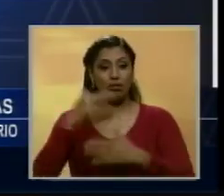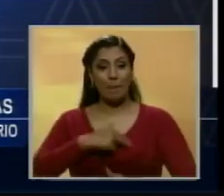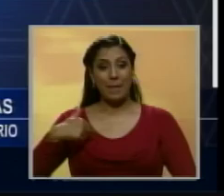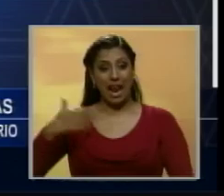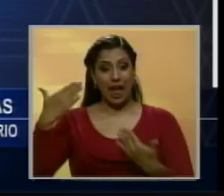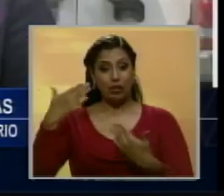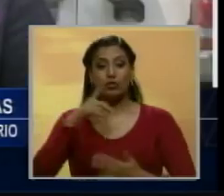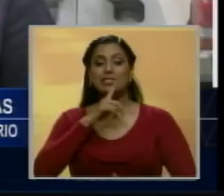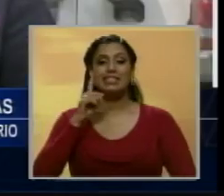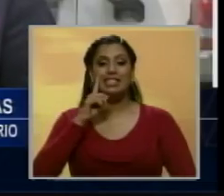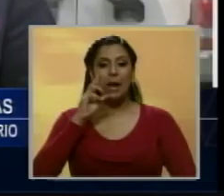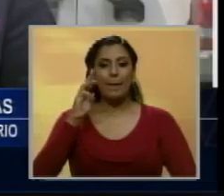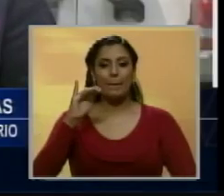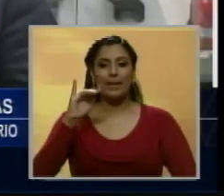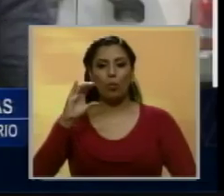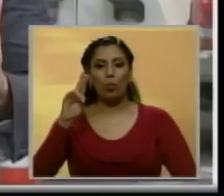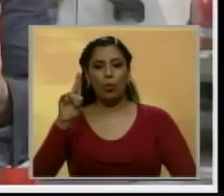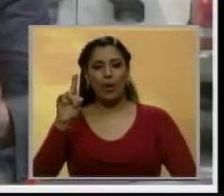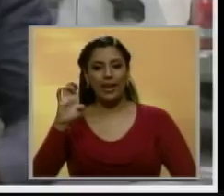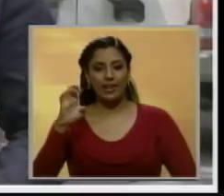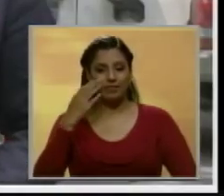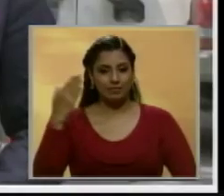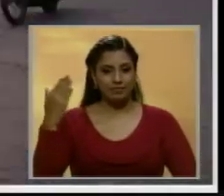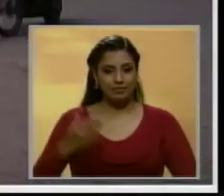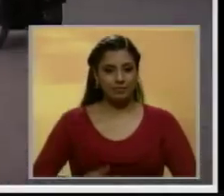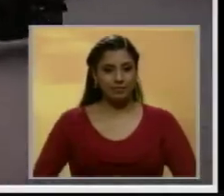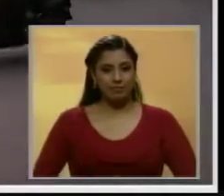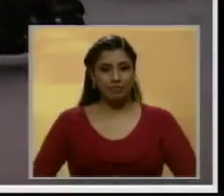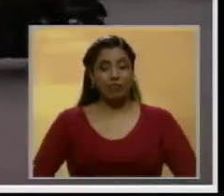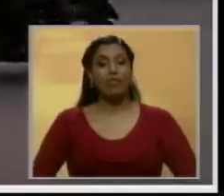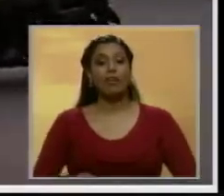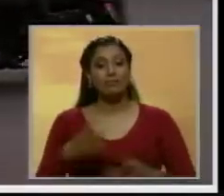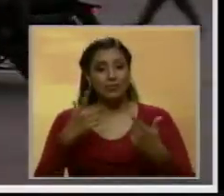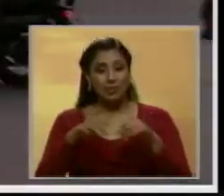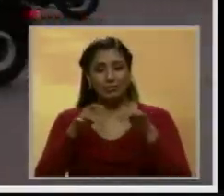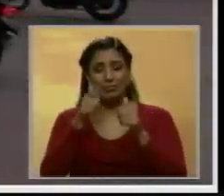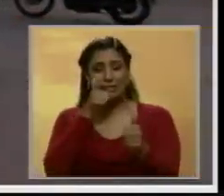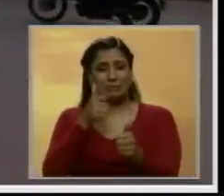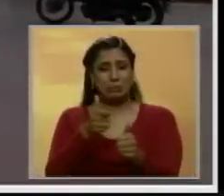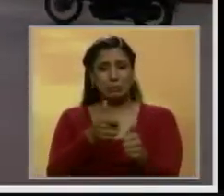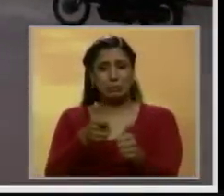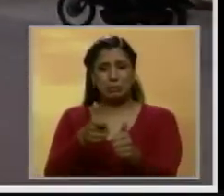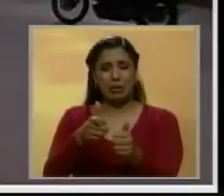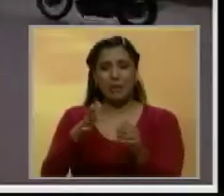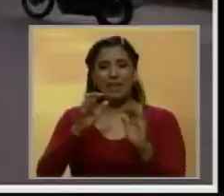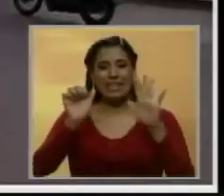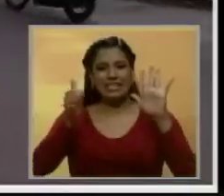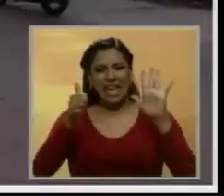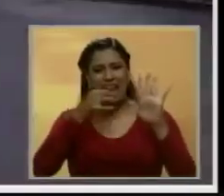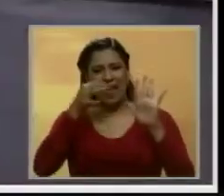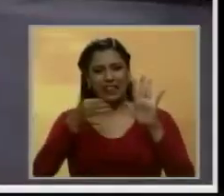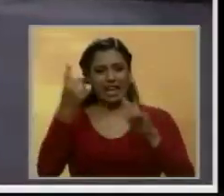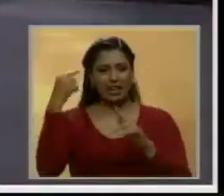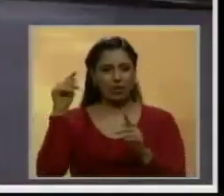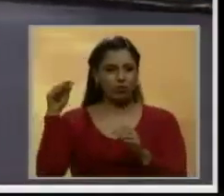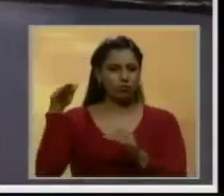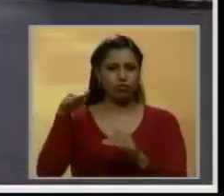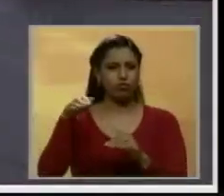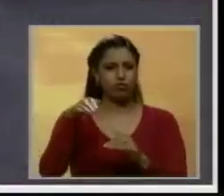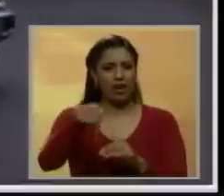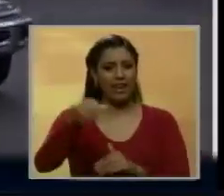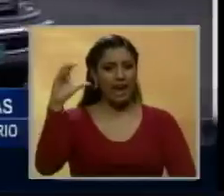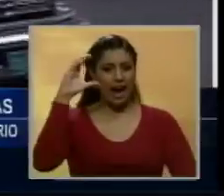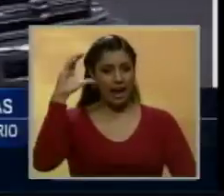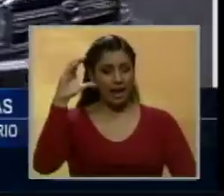delincuente apodado El Picure. Veamos. Con un despliegue de seguridad llegó pasada las 6 de la tarde a la morgue de Bellomonte aquí